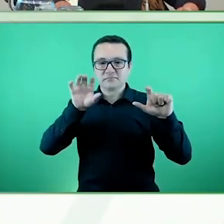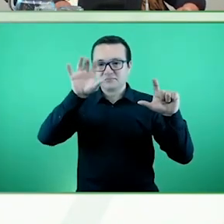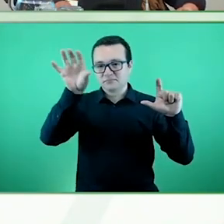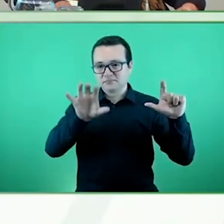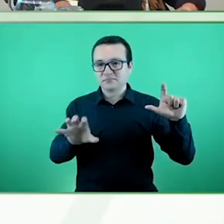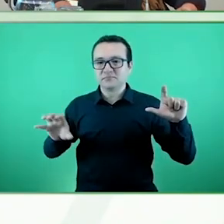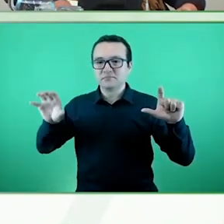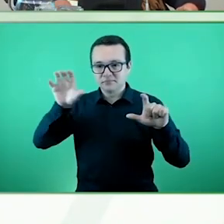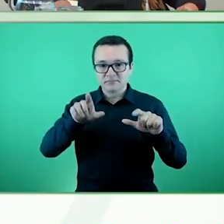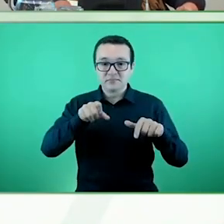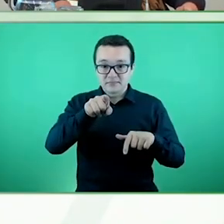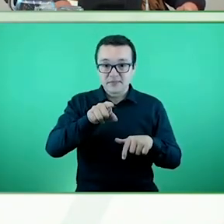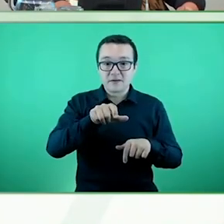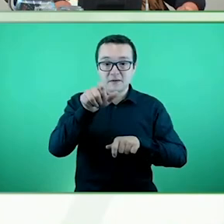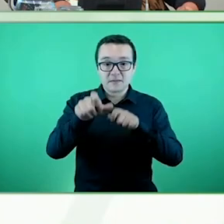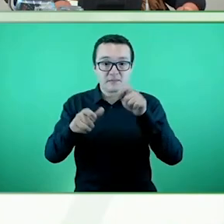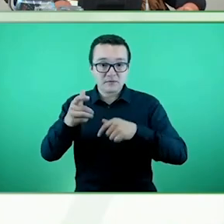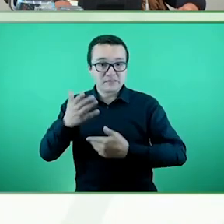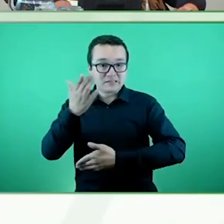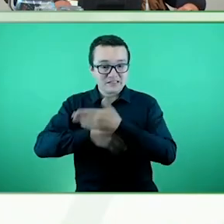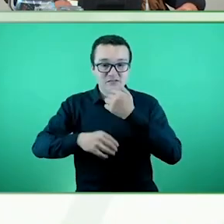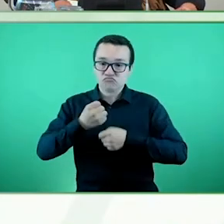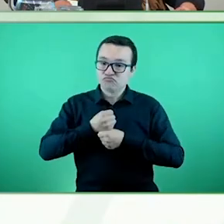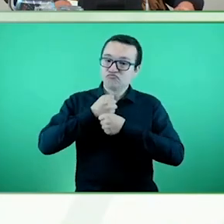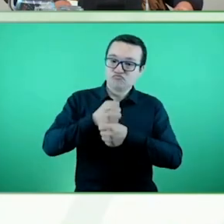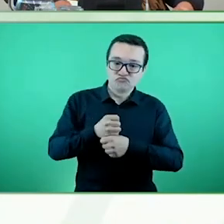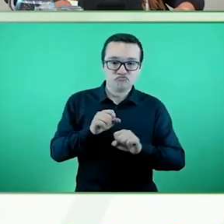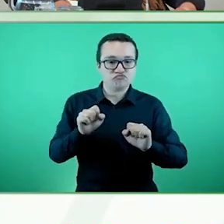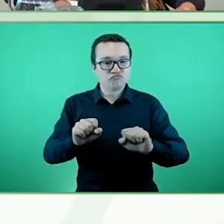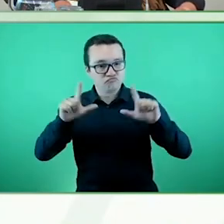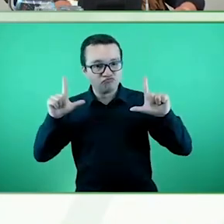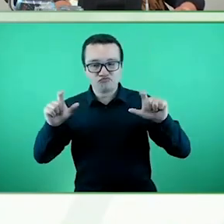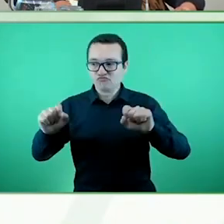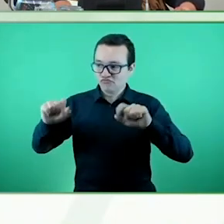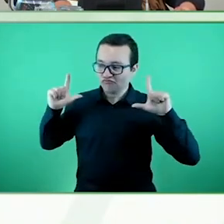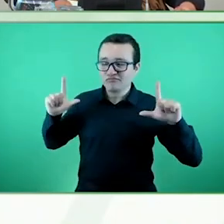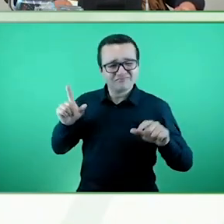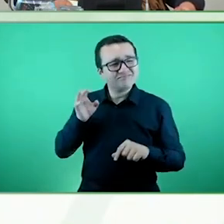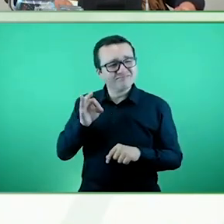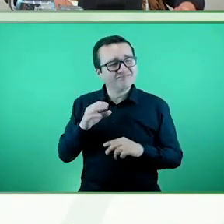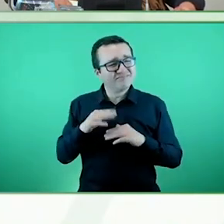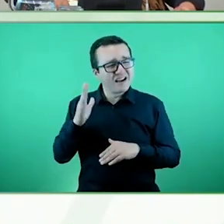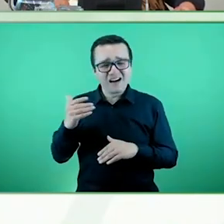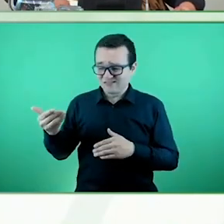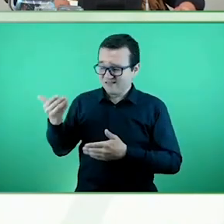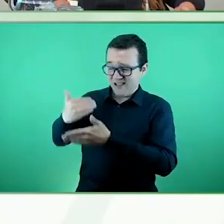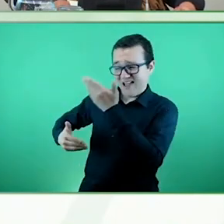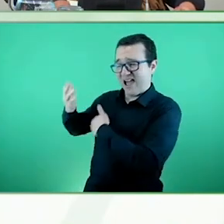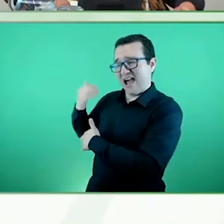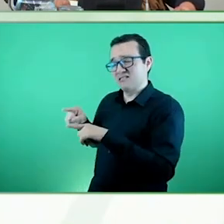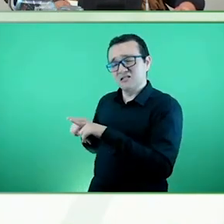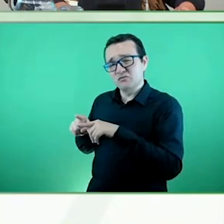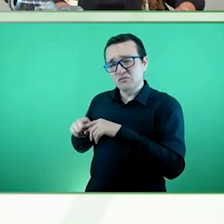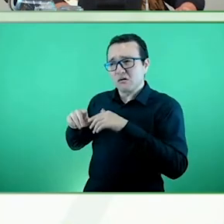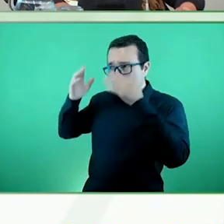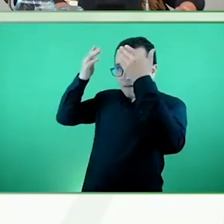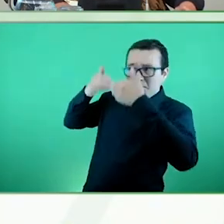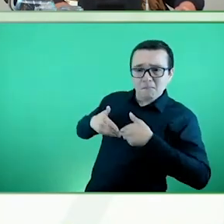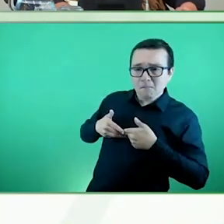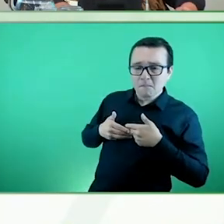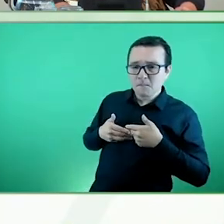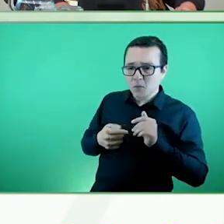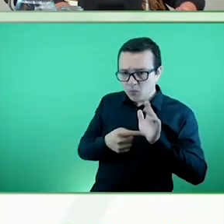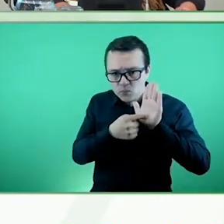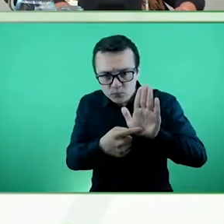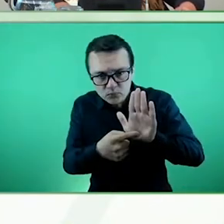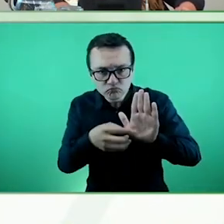discapacidad, que hemos estado frecuentemente subrepresentadas en estos temas, sobre todo en temas laborales. Ya les